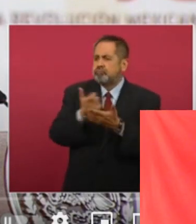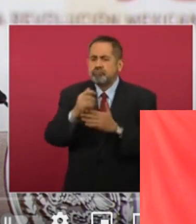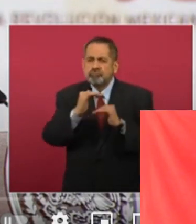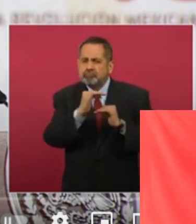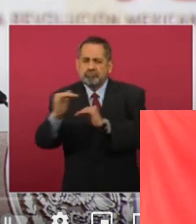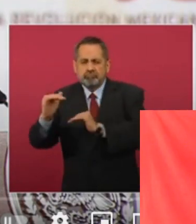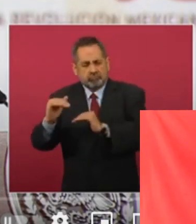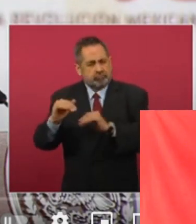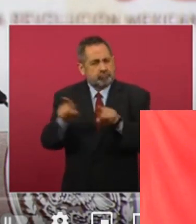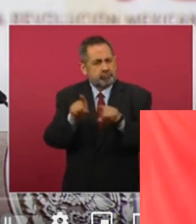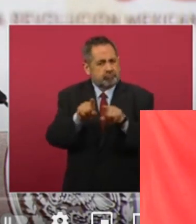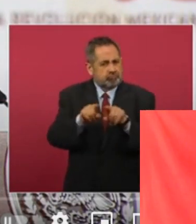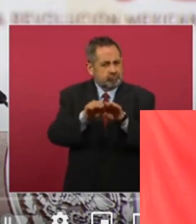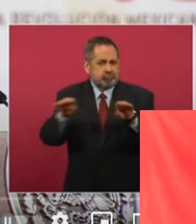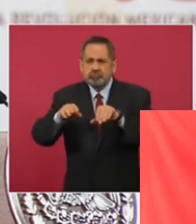en básicos.